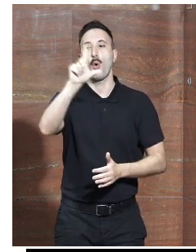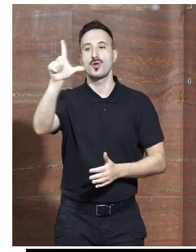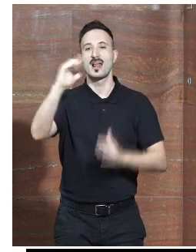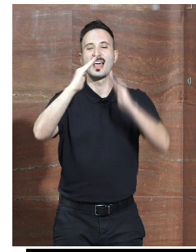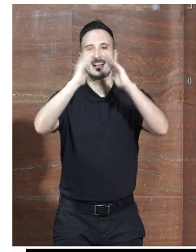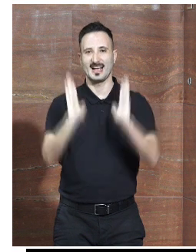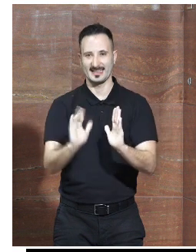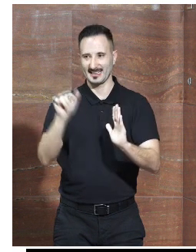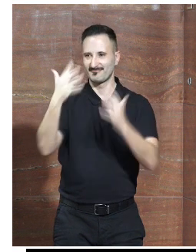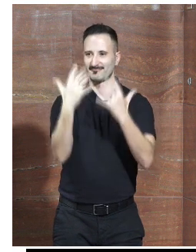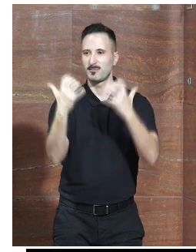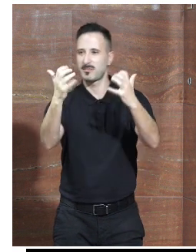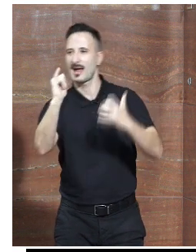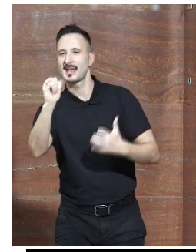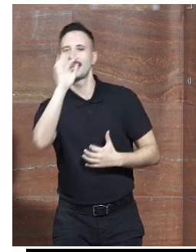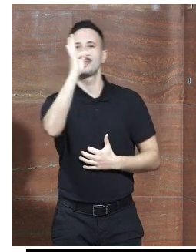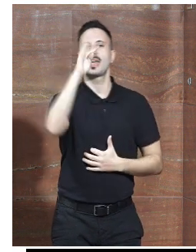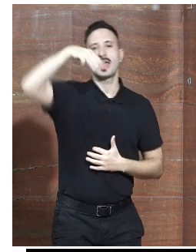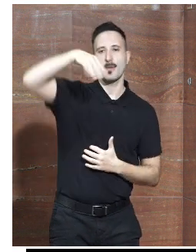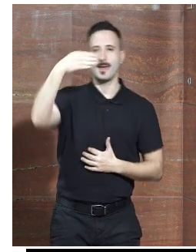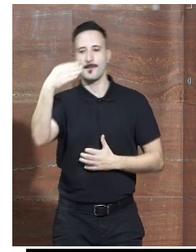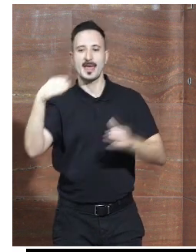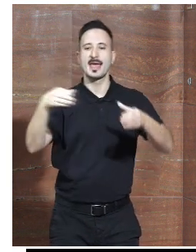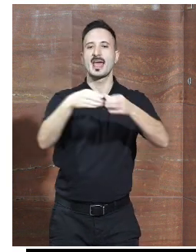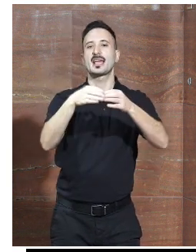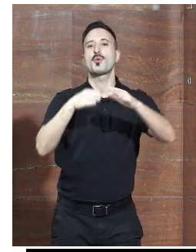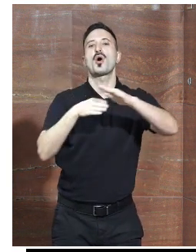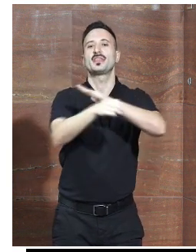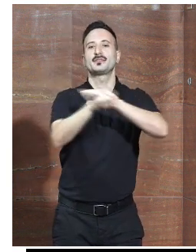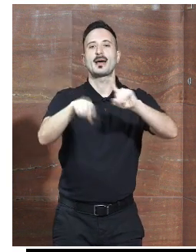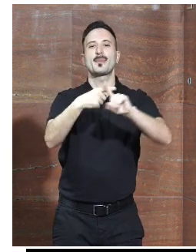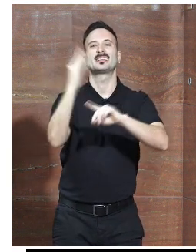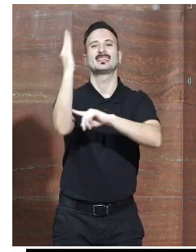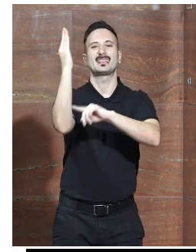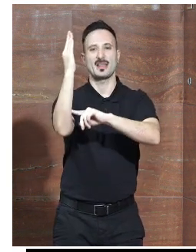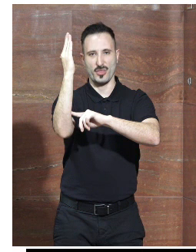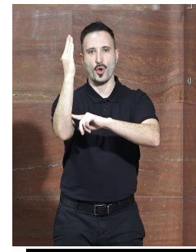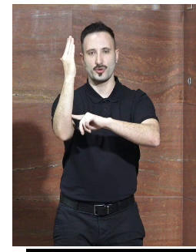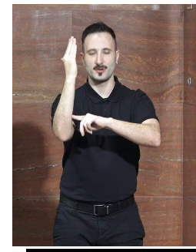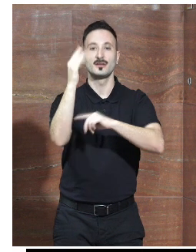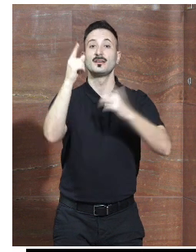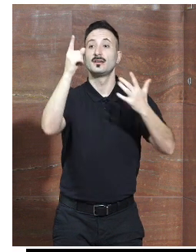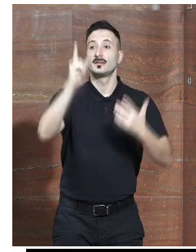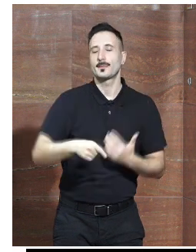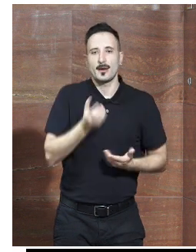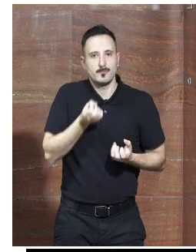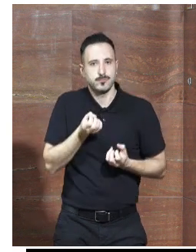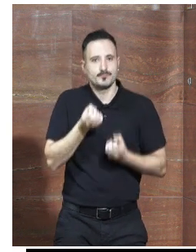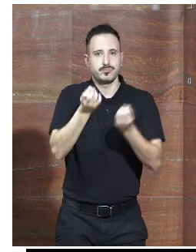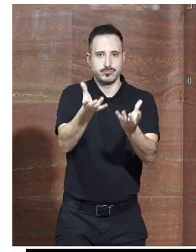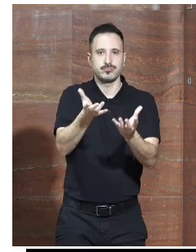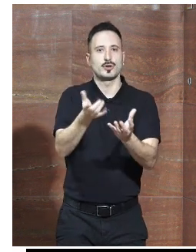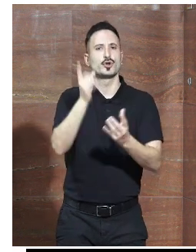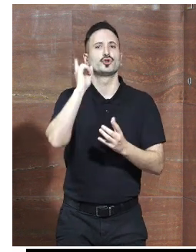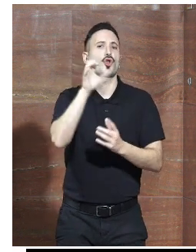aquí, de TMB, del equipo de accesibilidad y señalización. También comentar solamente a